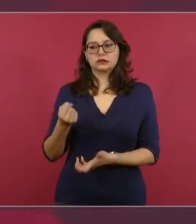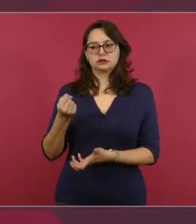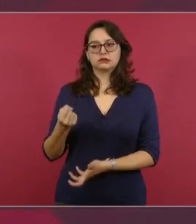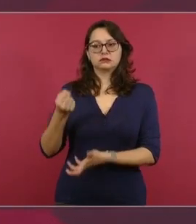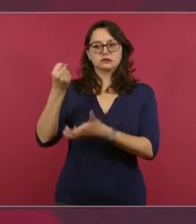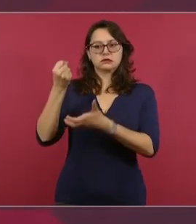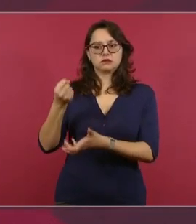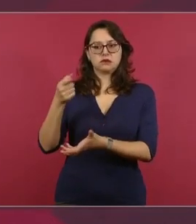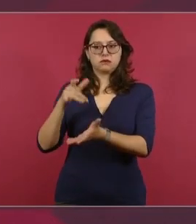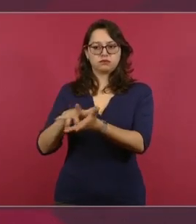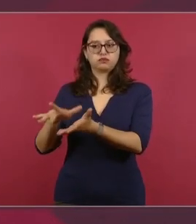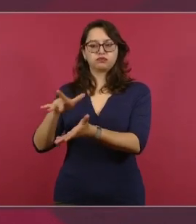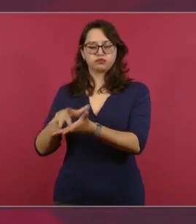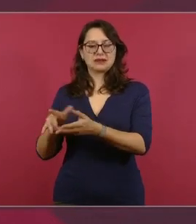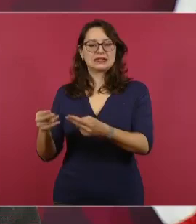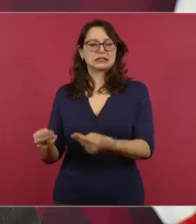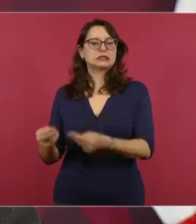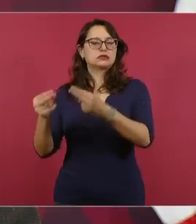hoteles, de